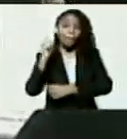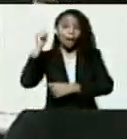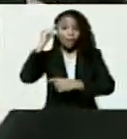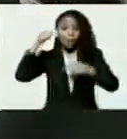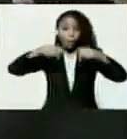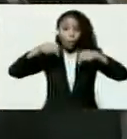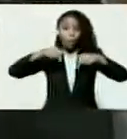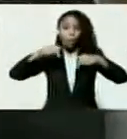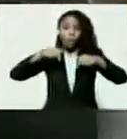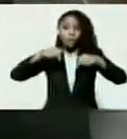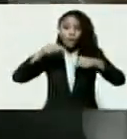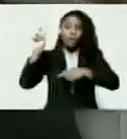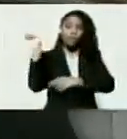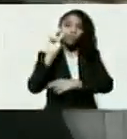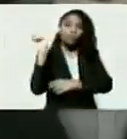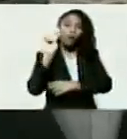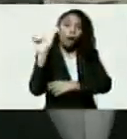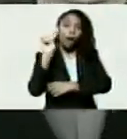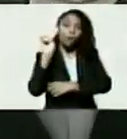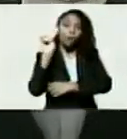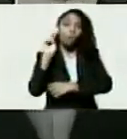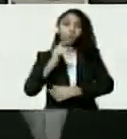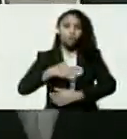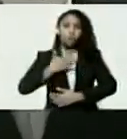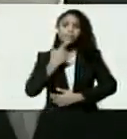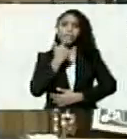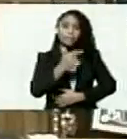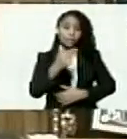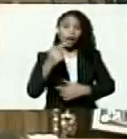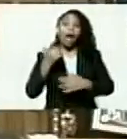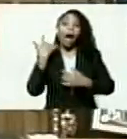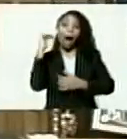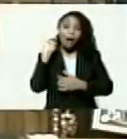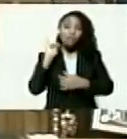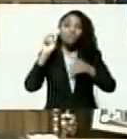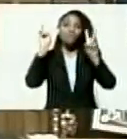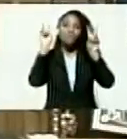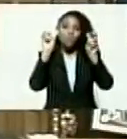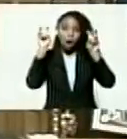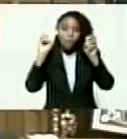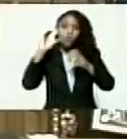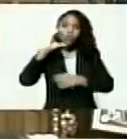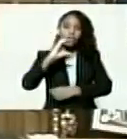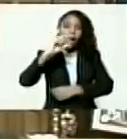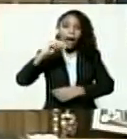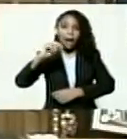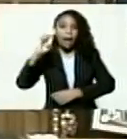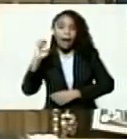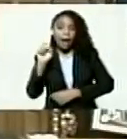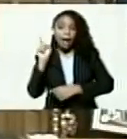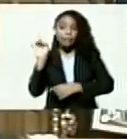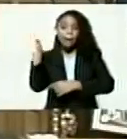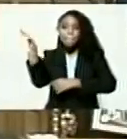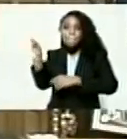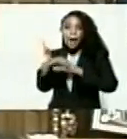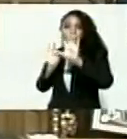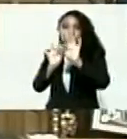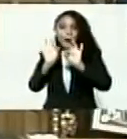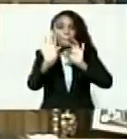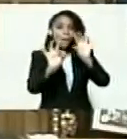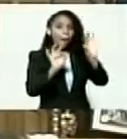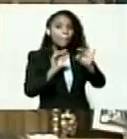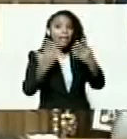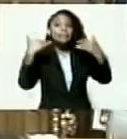hoy. Los venezolanos y venezolanas podamos decir que tenemos un nuevo Consejo Nacional Electoral que fue elegido según